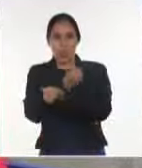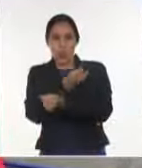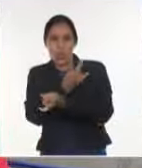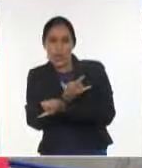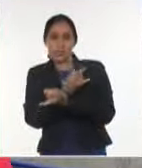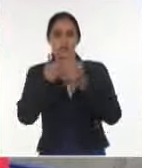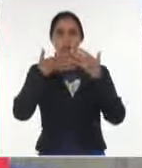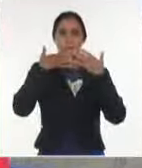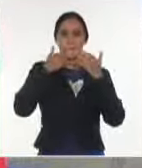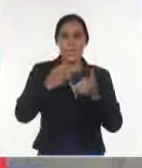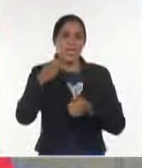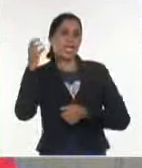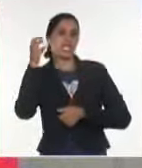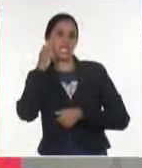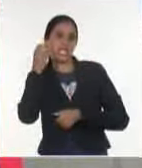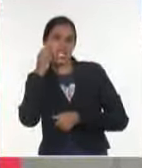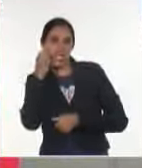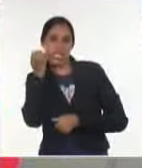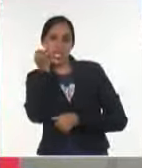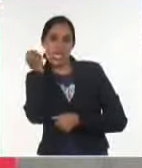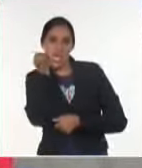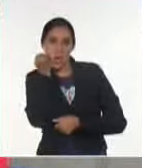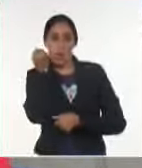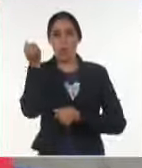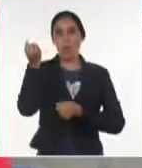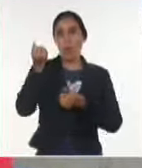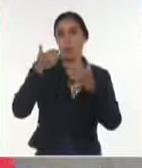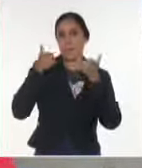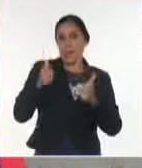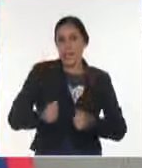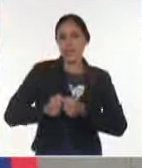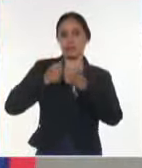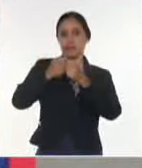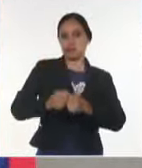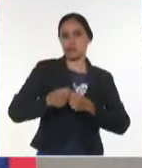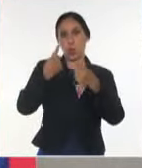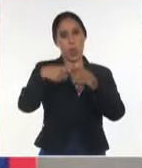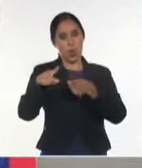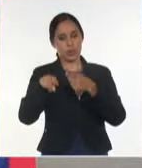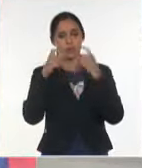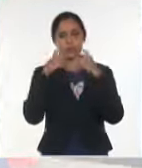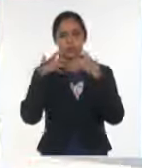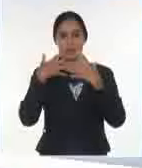darme hielo, hacer trote o bicicleta y poder recuperarme para la próxima competición.